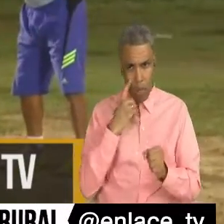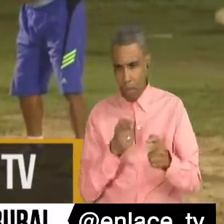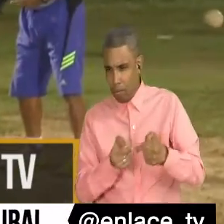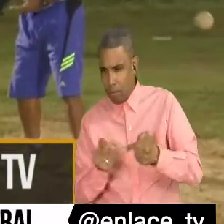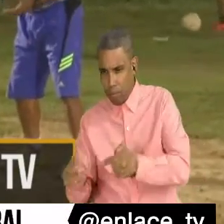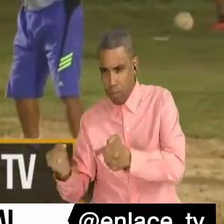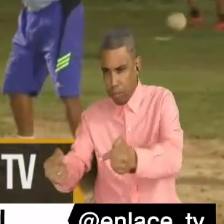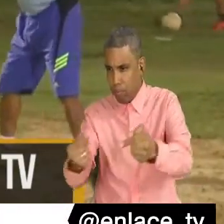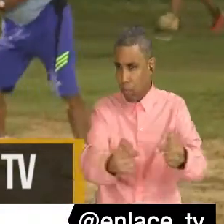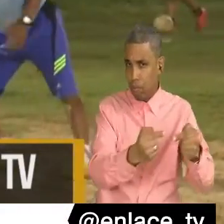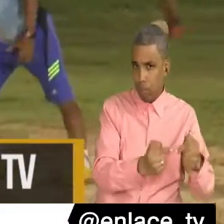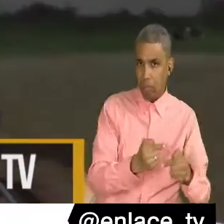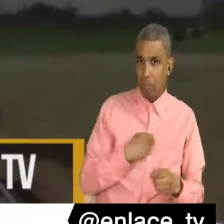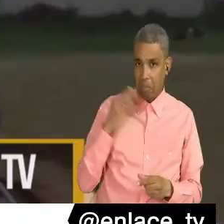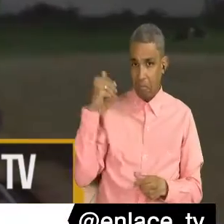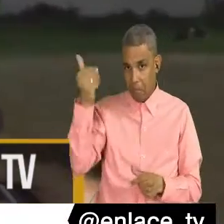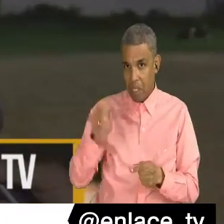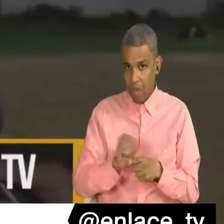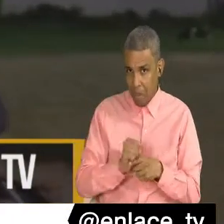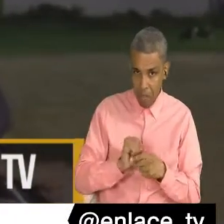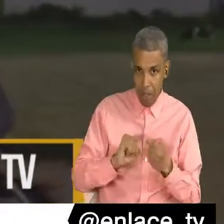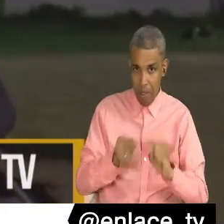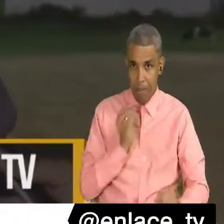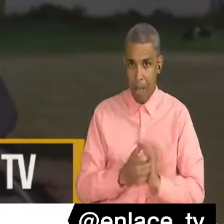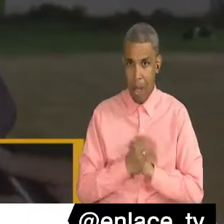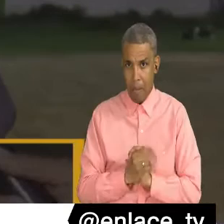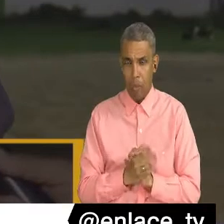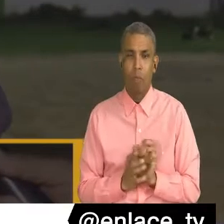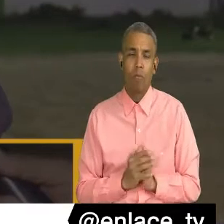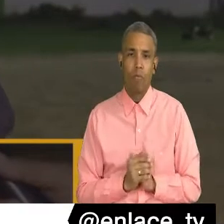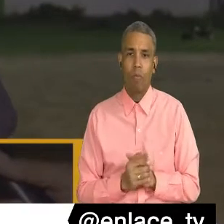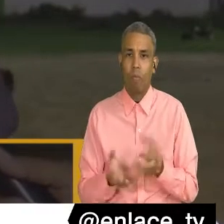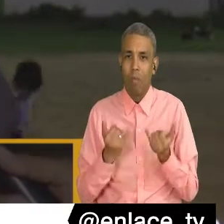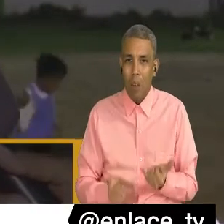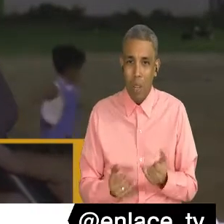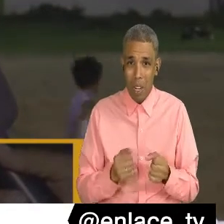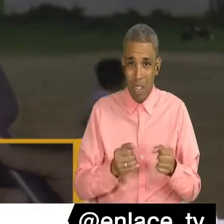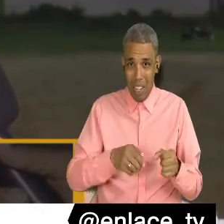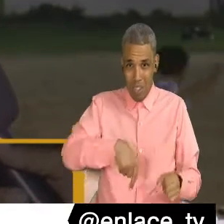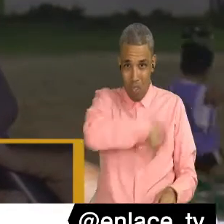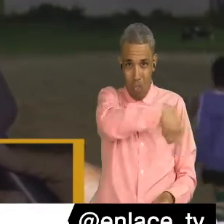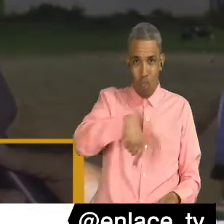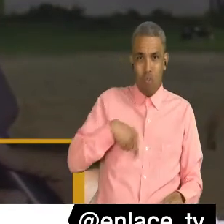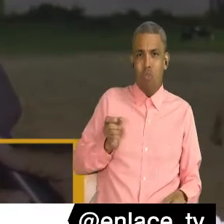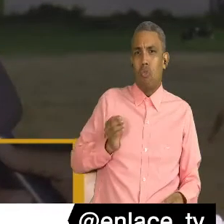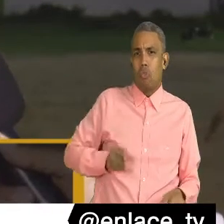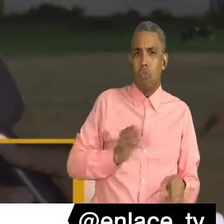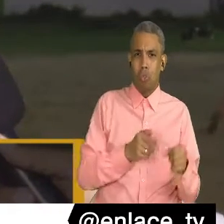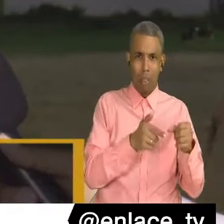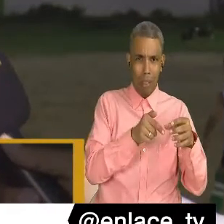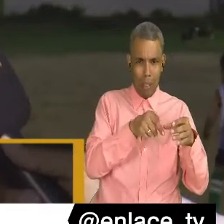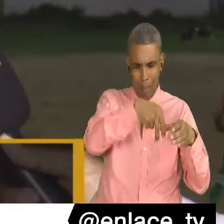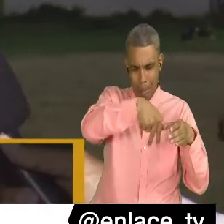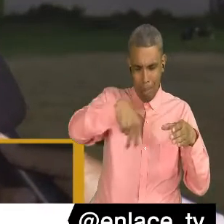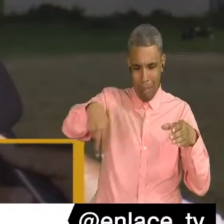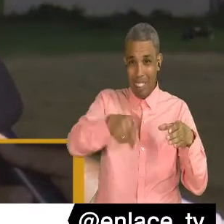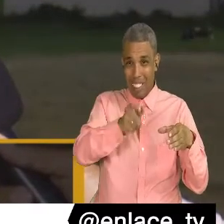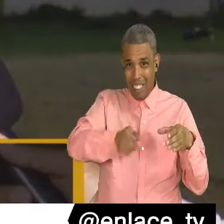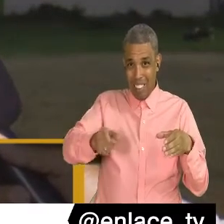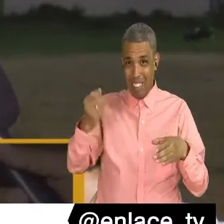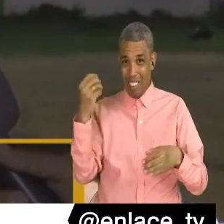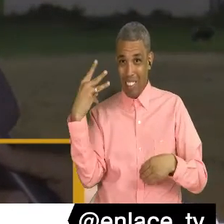a la Selección Sub-15 de Santander. Tenemos en este momento 3 jugadores en la Selección Santander. Ya uno ha jugado por allá para